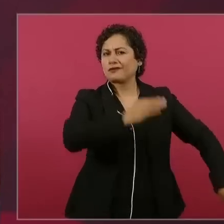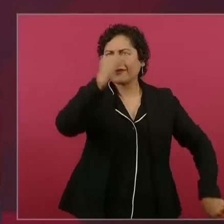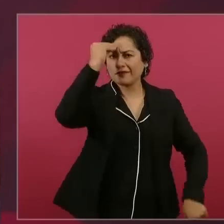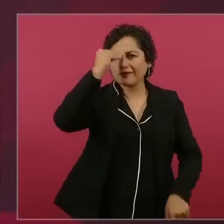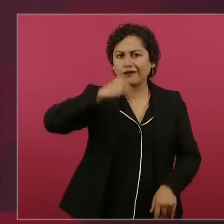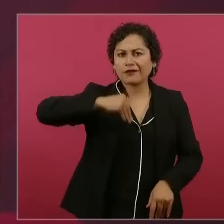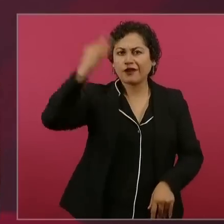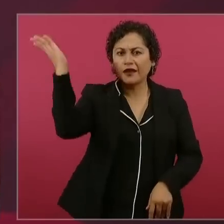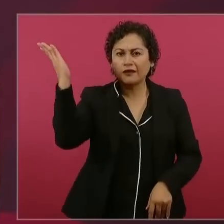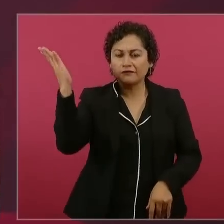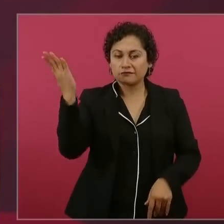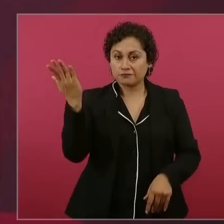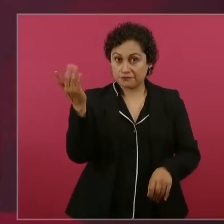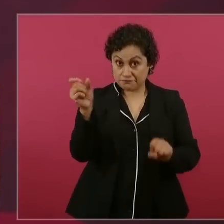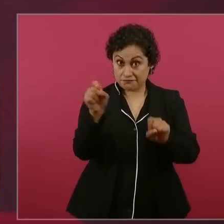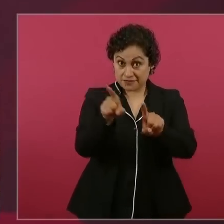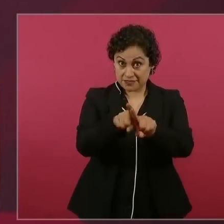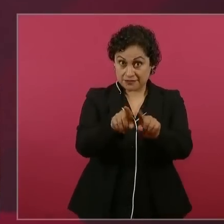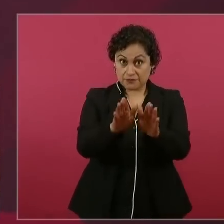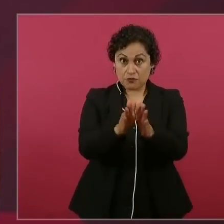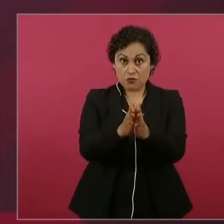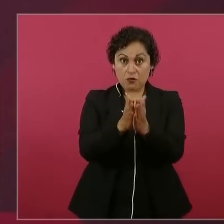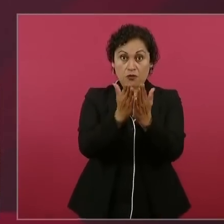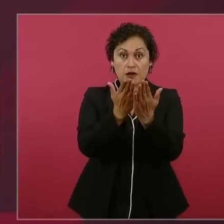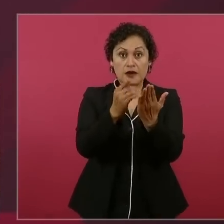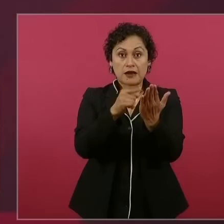Hasta en los libros de texto